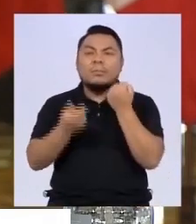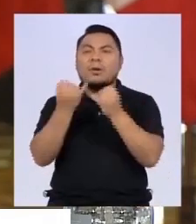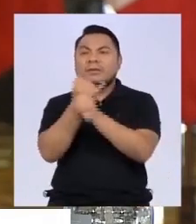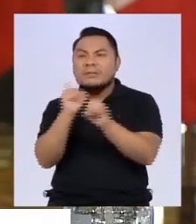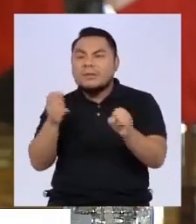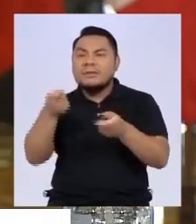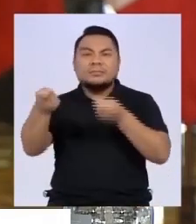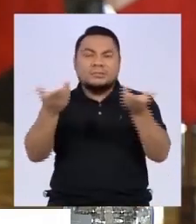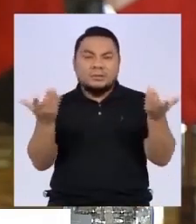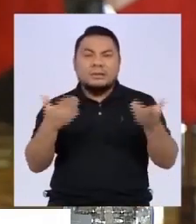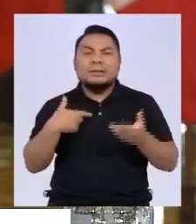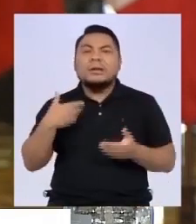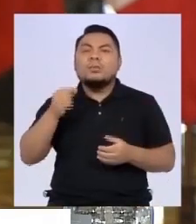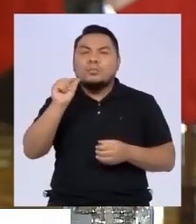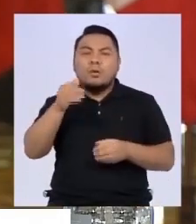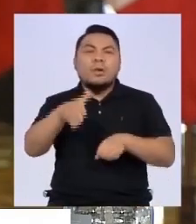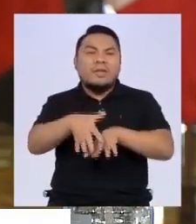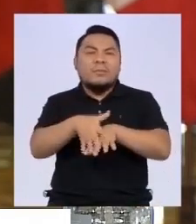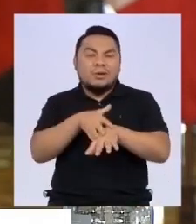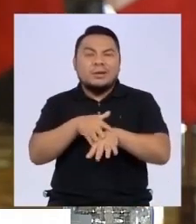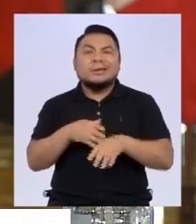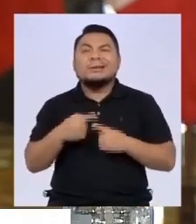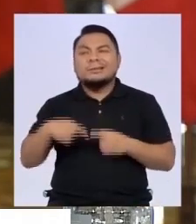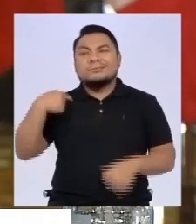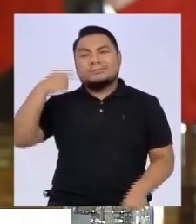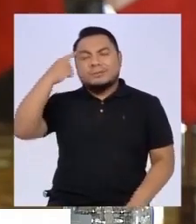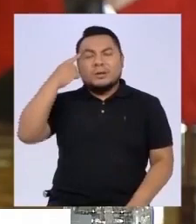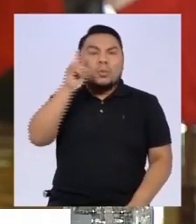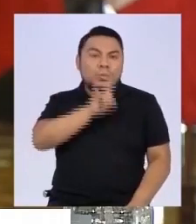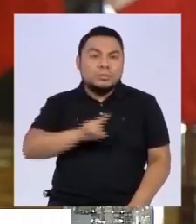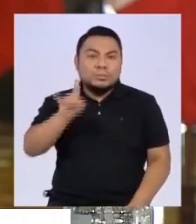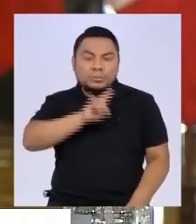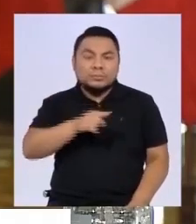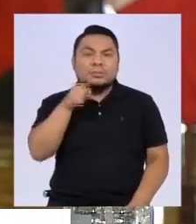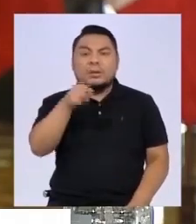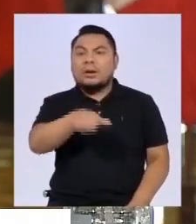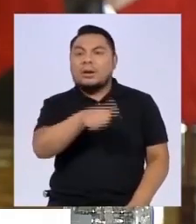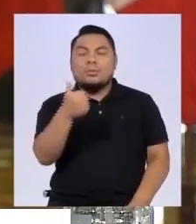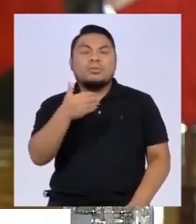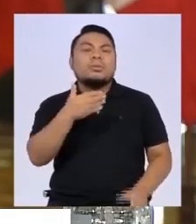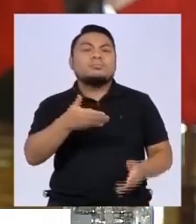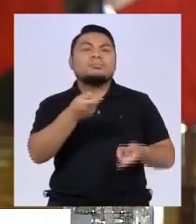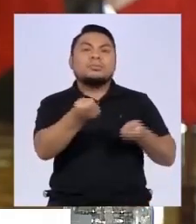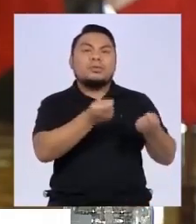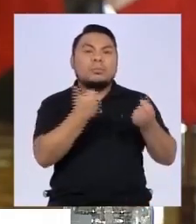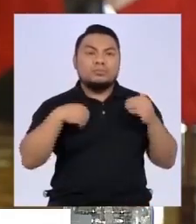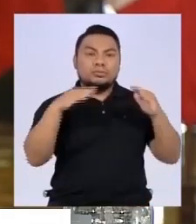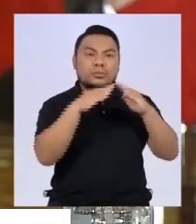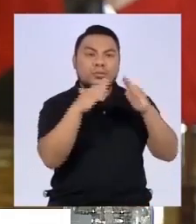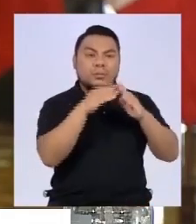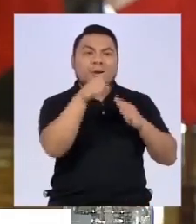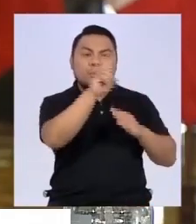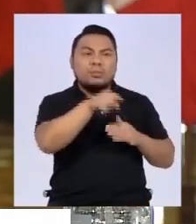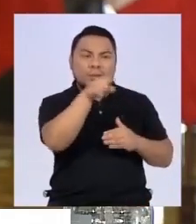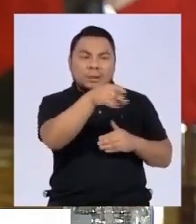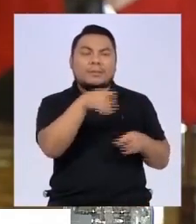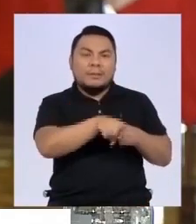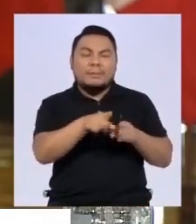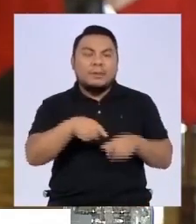llegue. Entonces, queremos también usar, aparte del otro nivel de gobierno, de los municipios, para poder